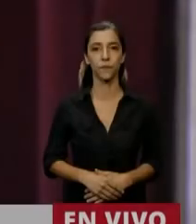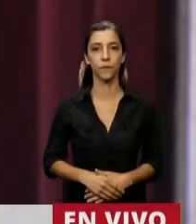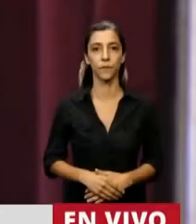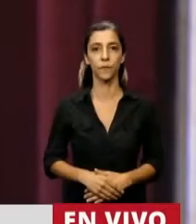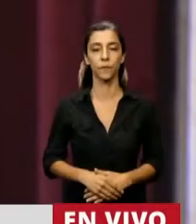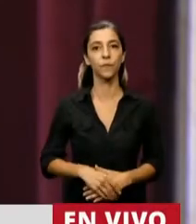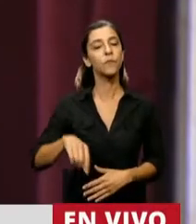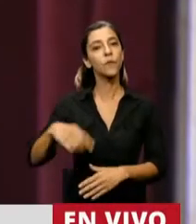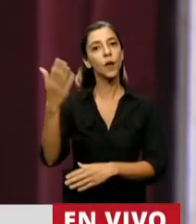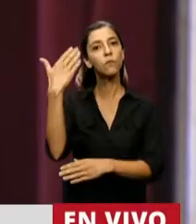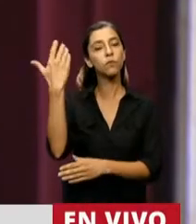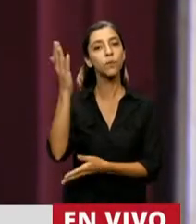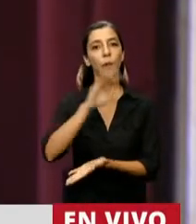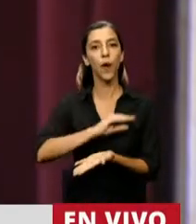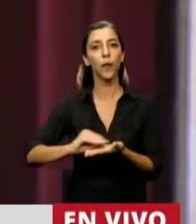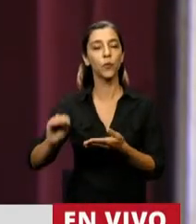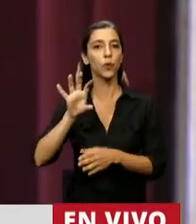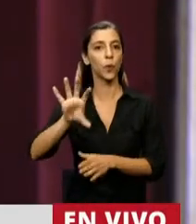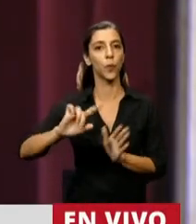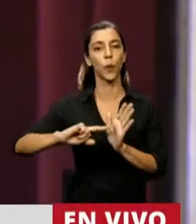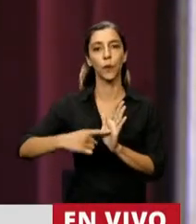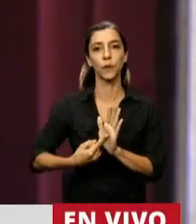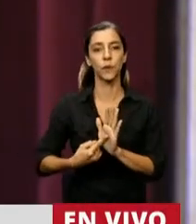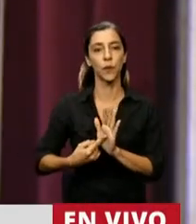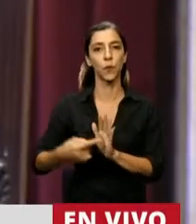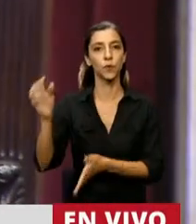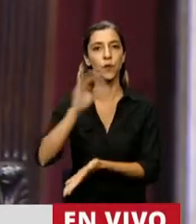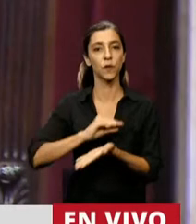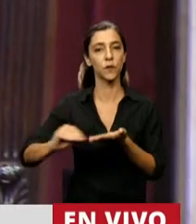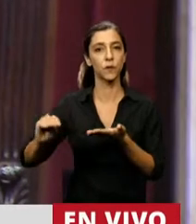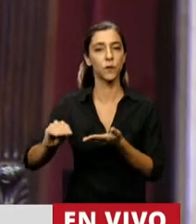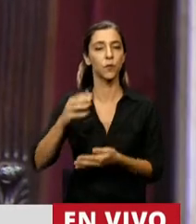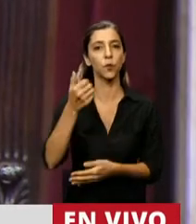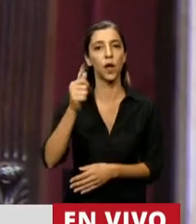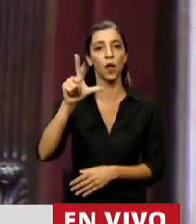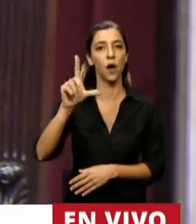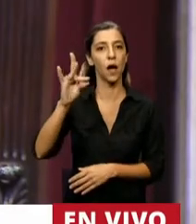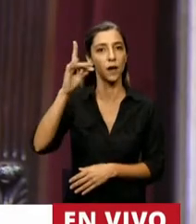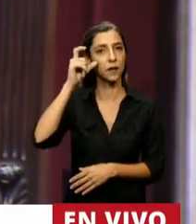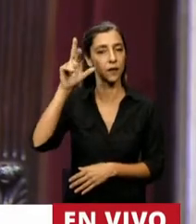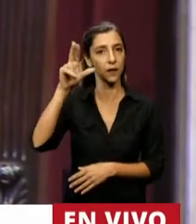Tiene la palabra el diputado por la provincia de Buenos Aires, Juan Carlos Alderete.